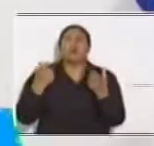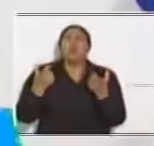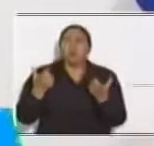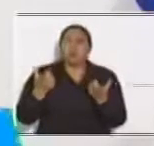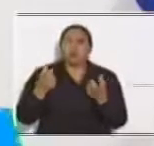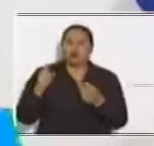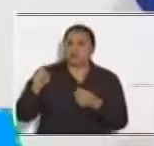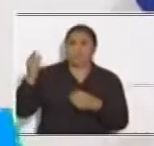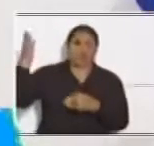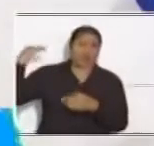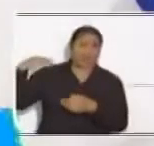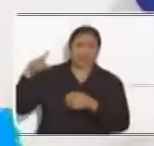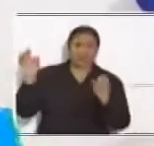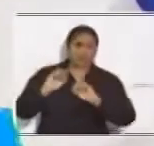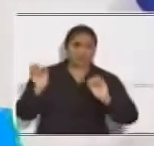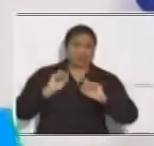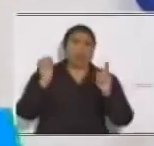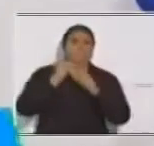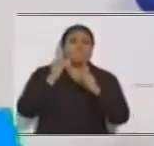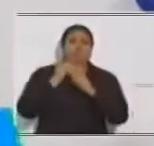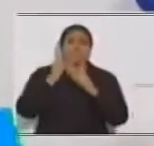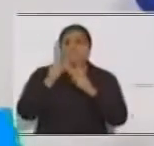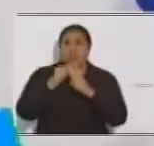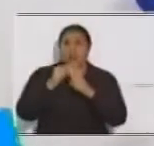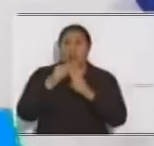Ellos no, la palabra que usaban era esta, ¿ven?